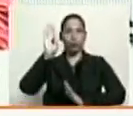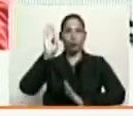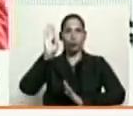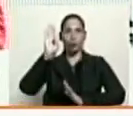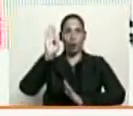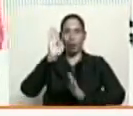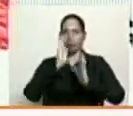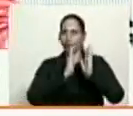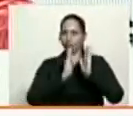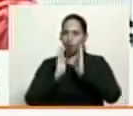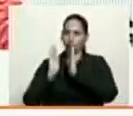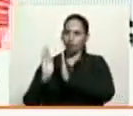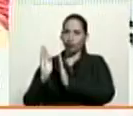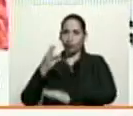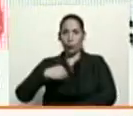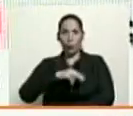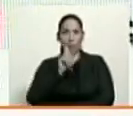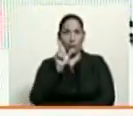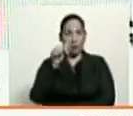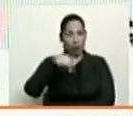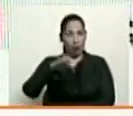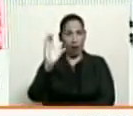organizada por nuestro partido aquí en Caracas, pero que